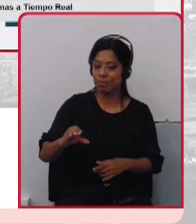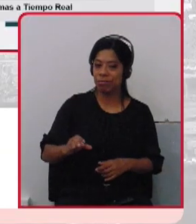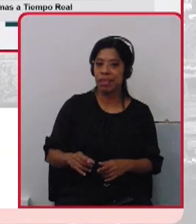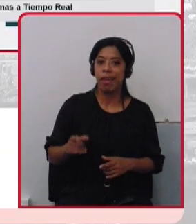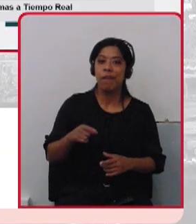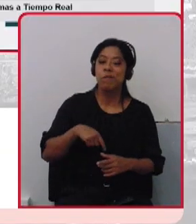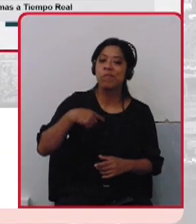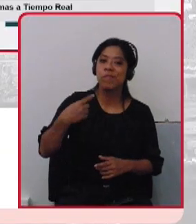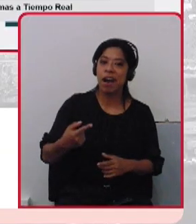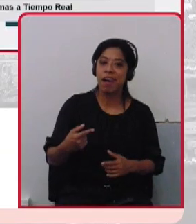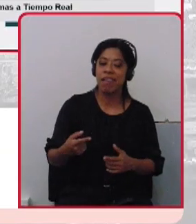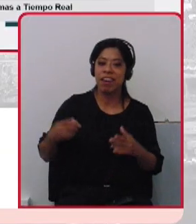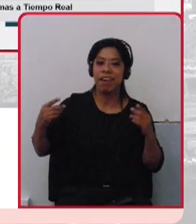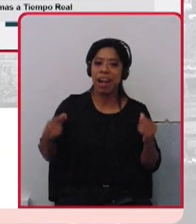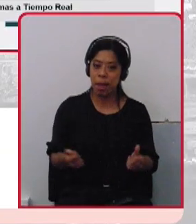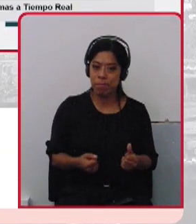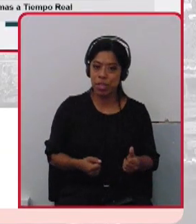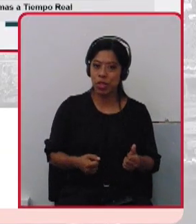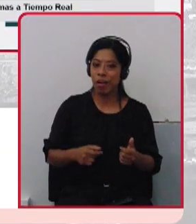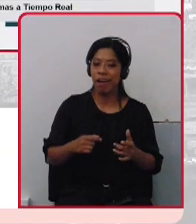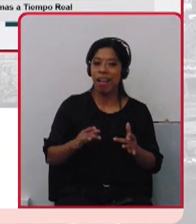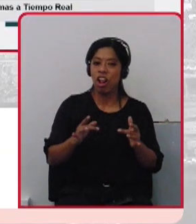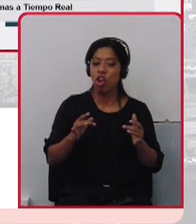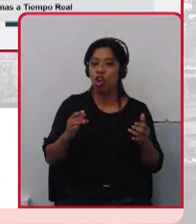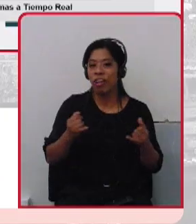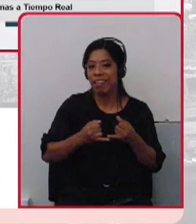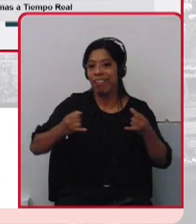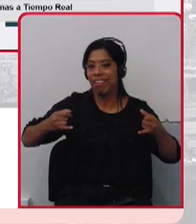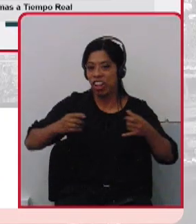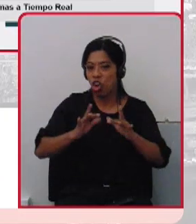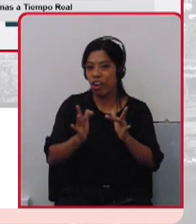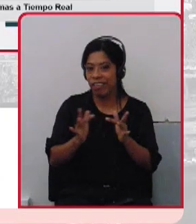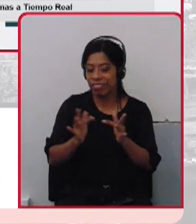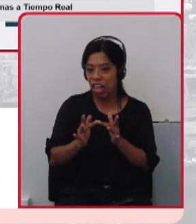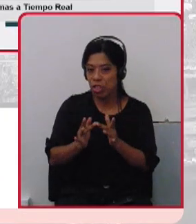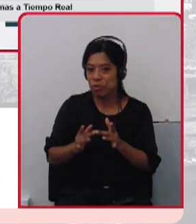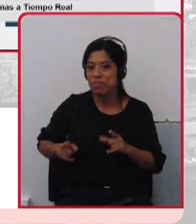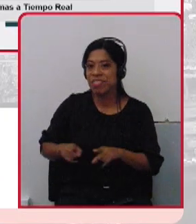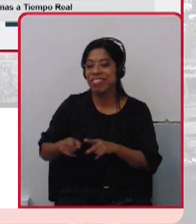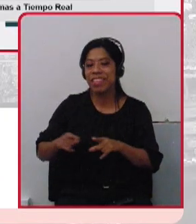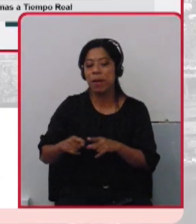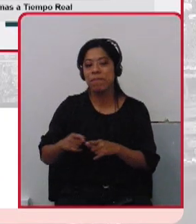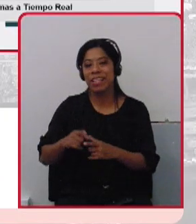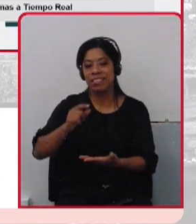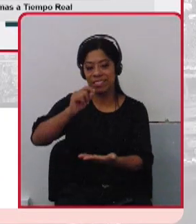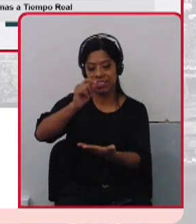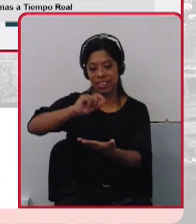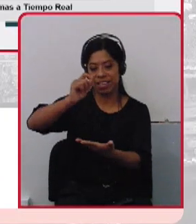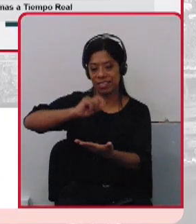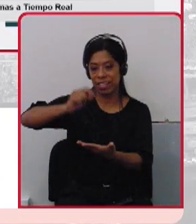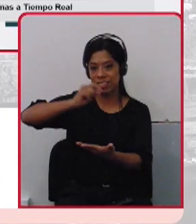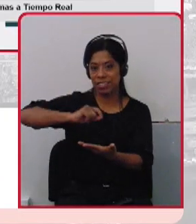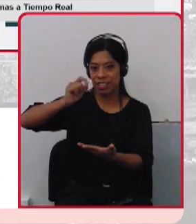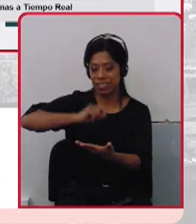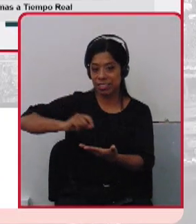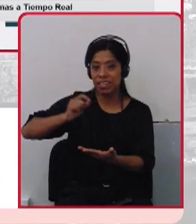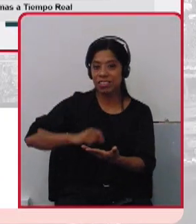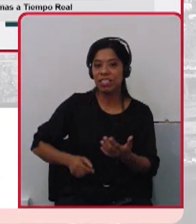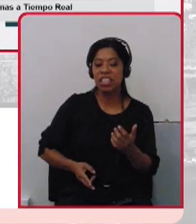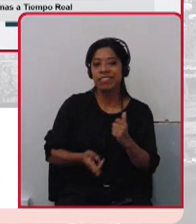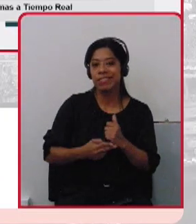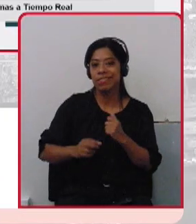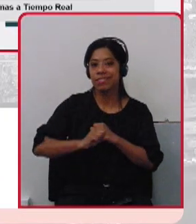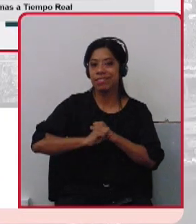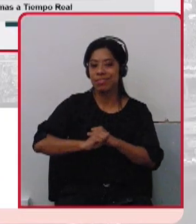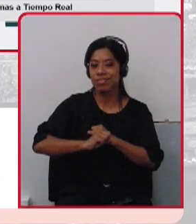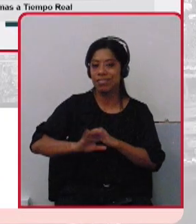campo llega fresca, llega rápido, en línea, y nosotros lo sumamos con la liberación de checklist de seguridad que está asociado también a una